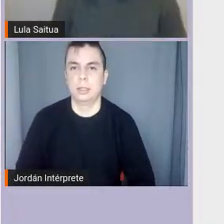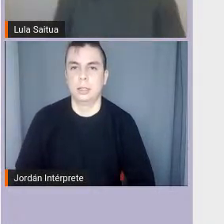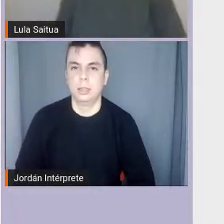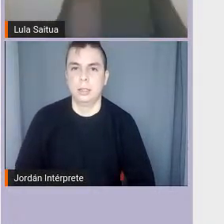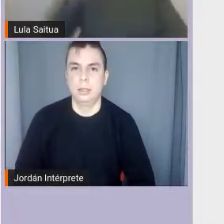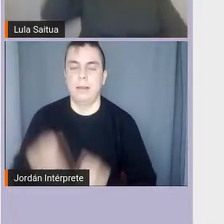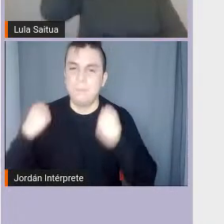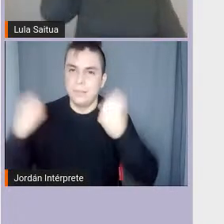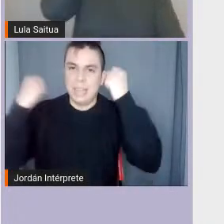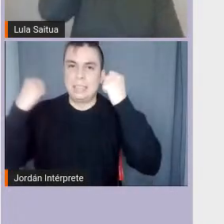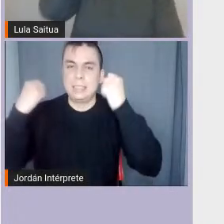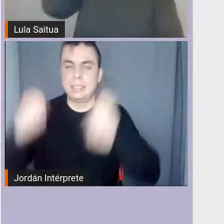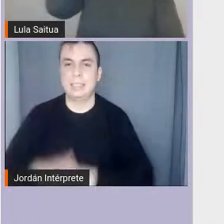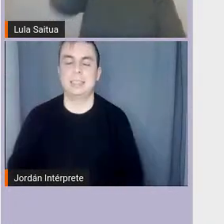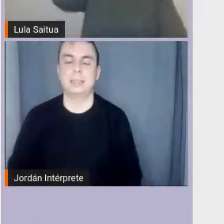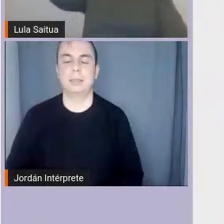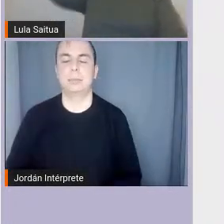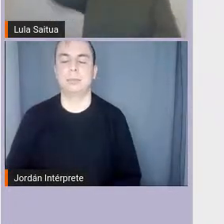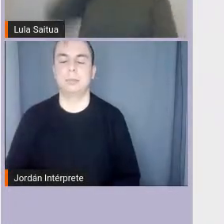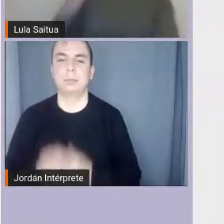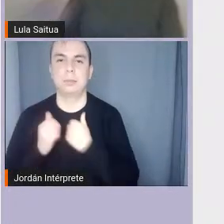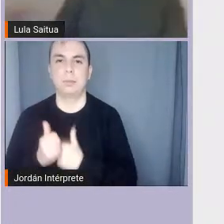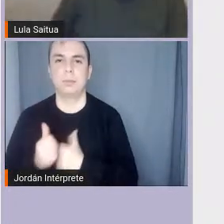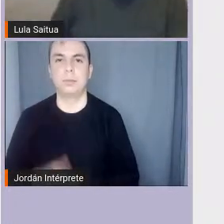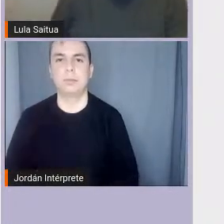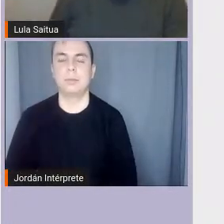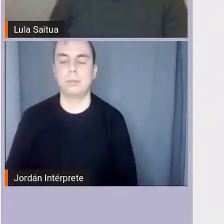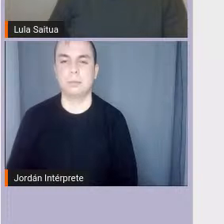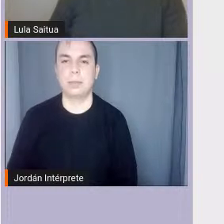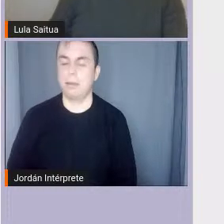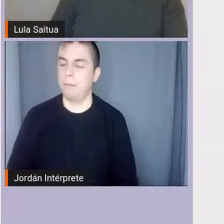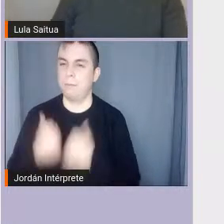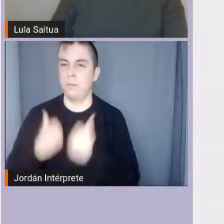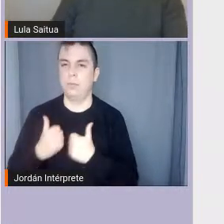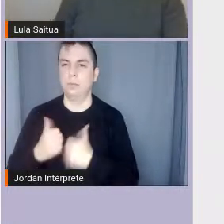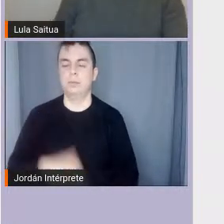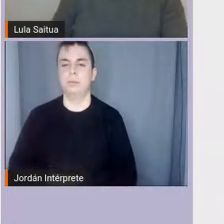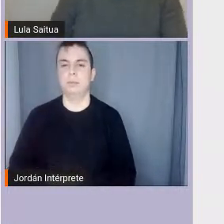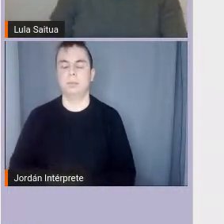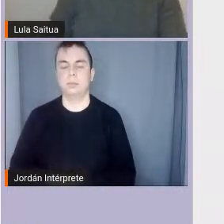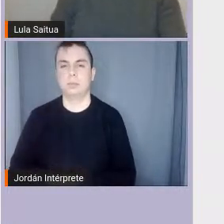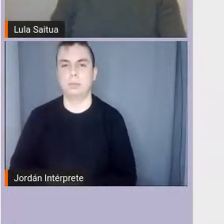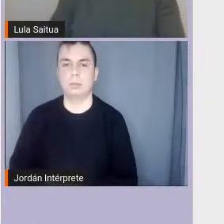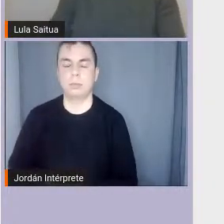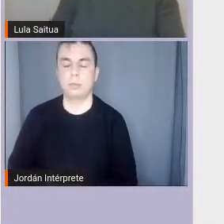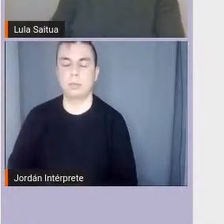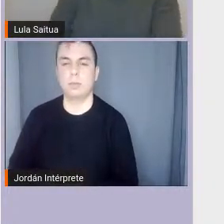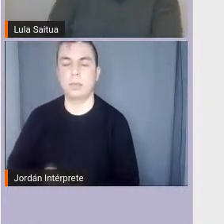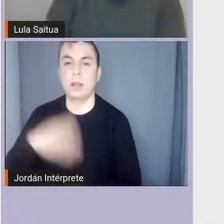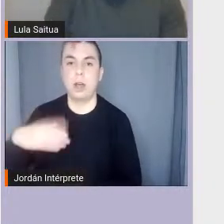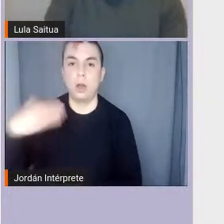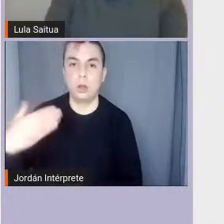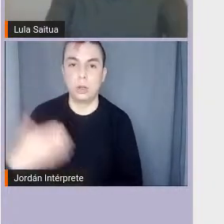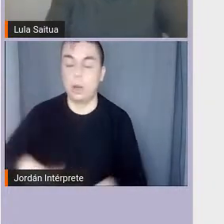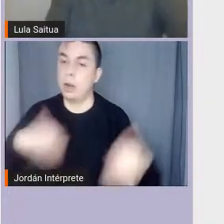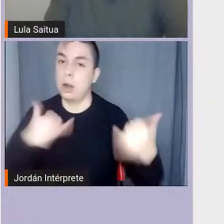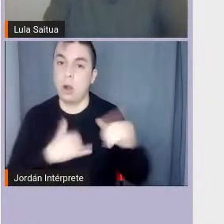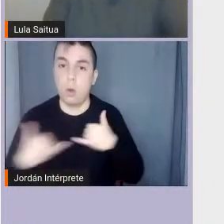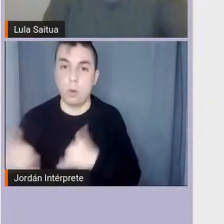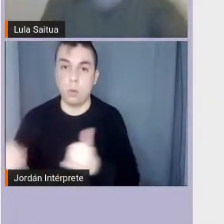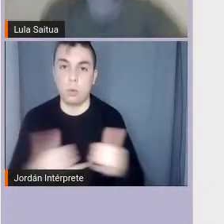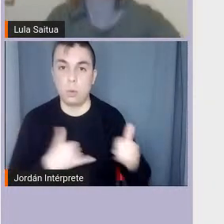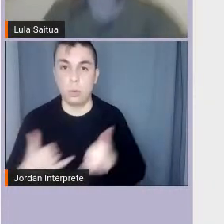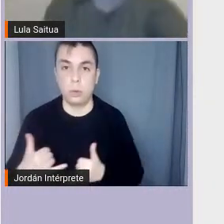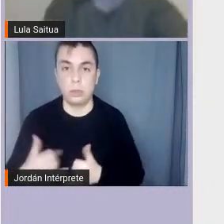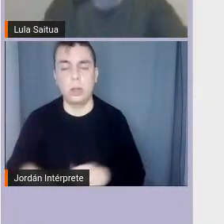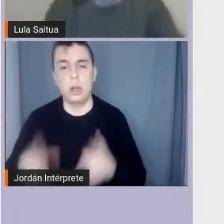¡Viva! Bien. Bien. Vamos a seguir con nuestros juegos. Y ojalá